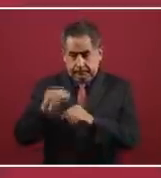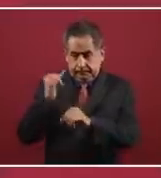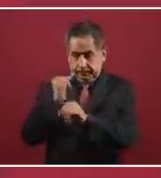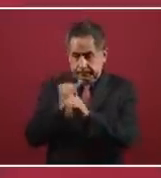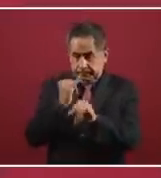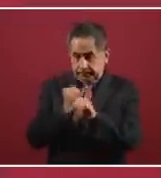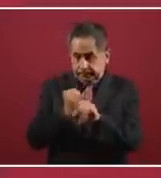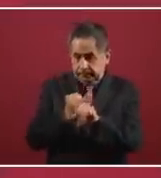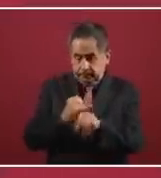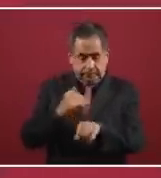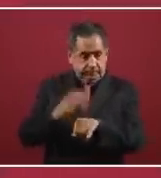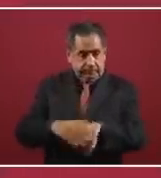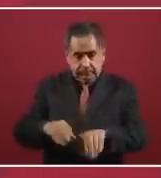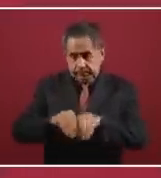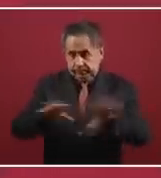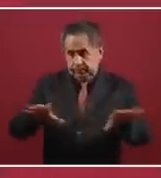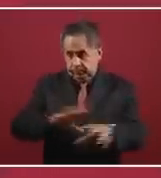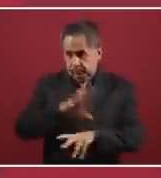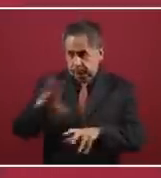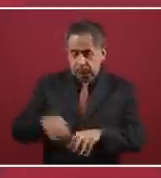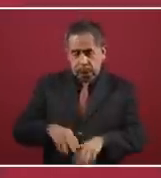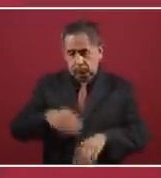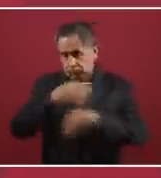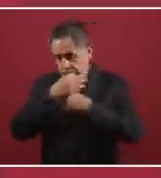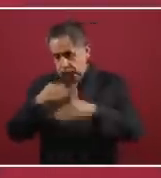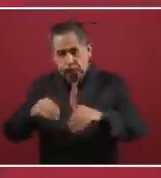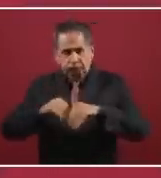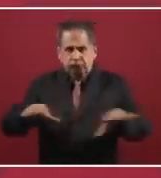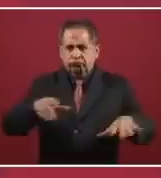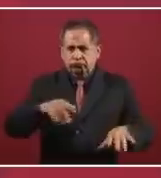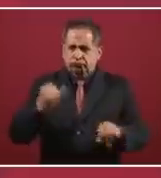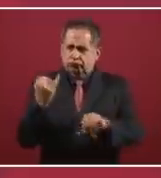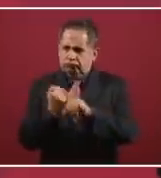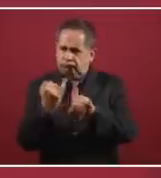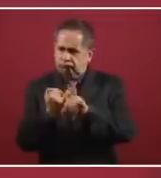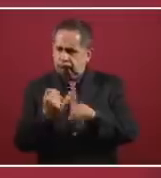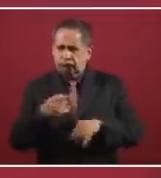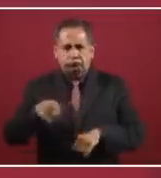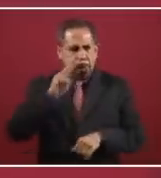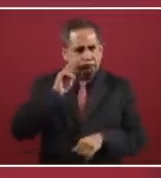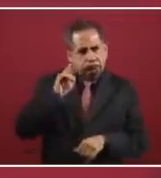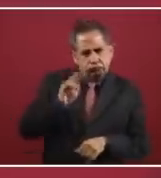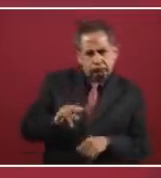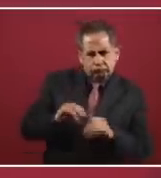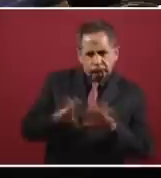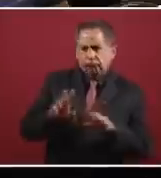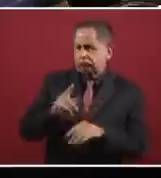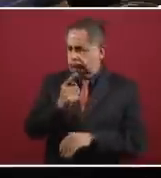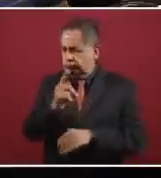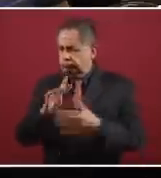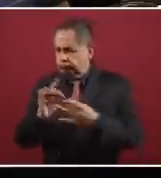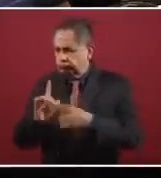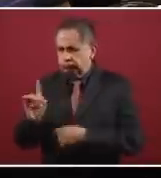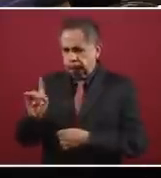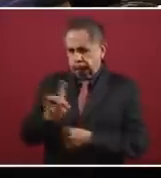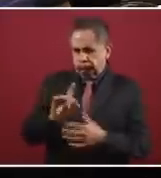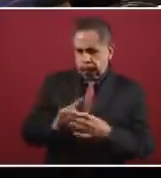redes, toda la información para que se tengan todos los elementos. Pero